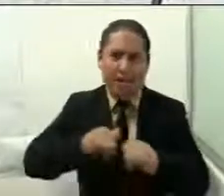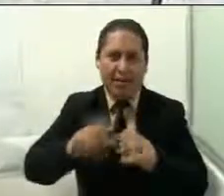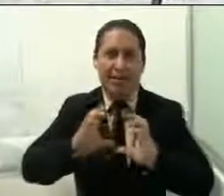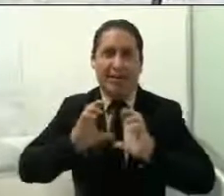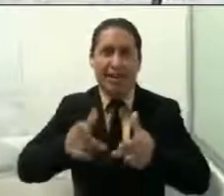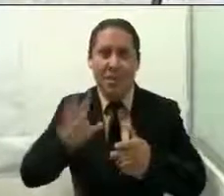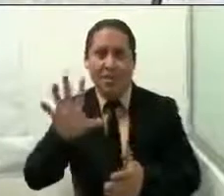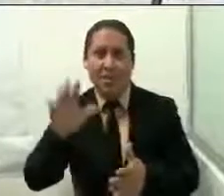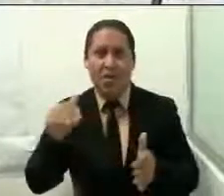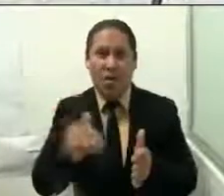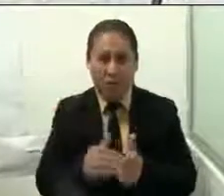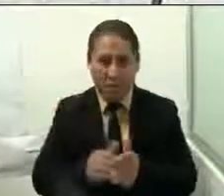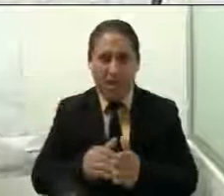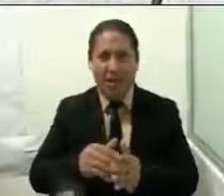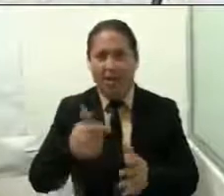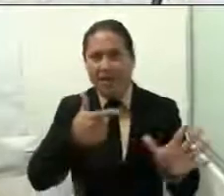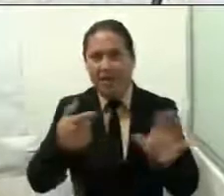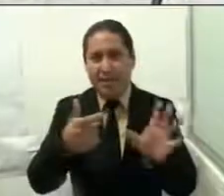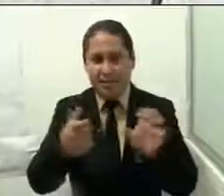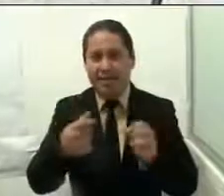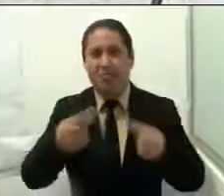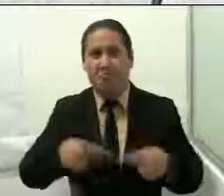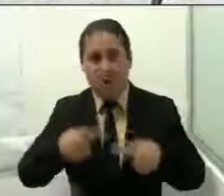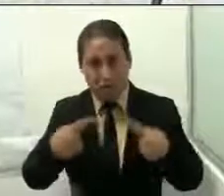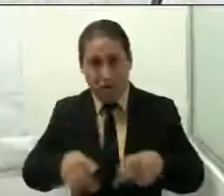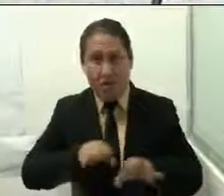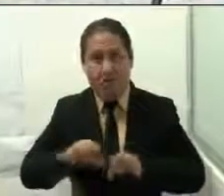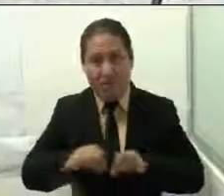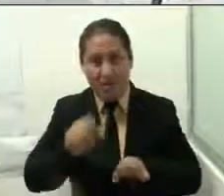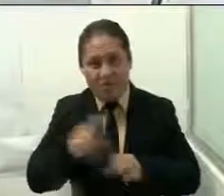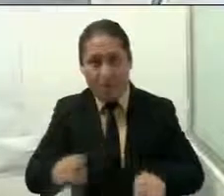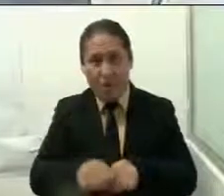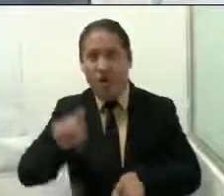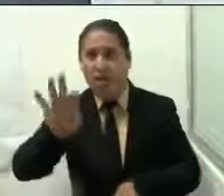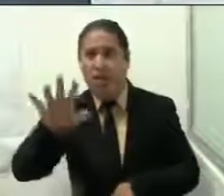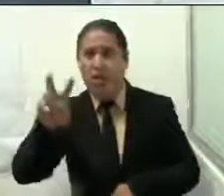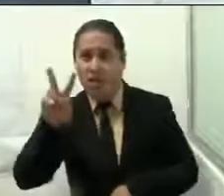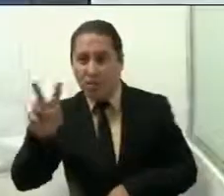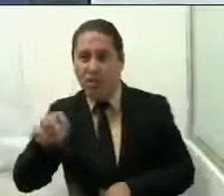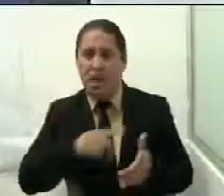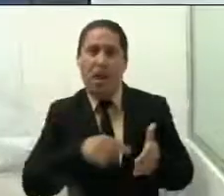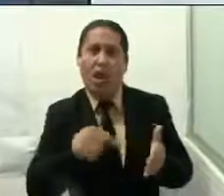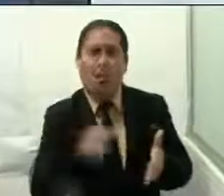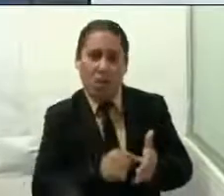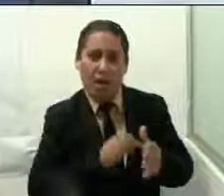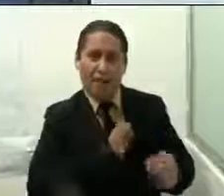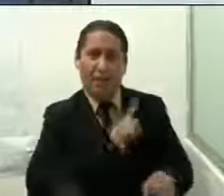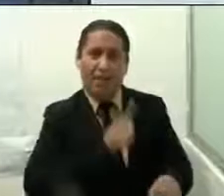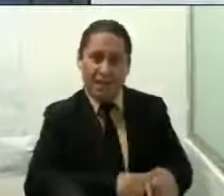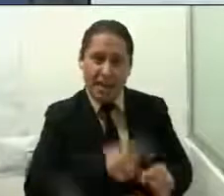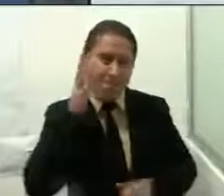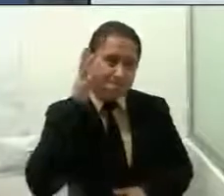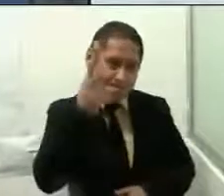mil 761 personas y 52 en la zona económica especial que a futuro